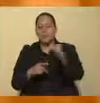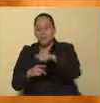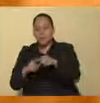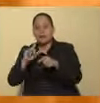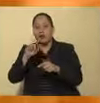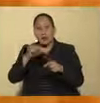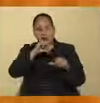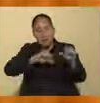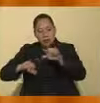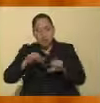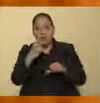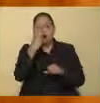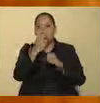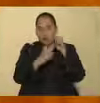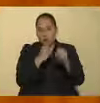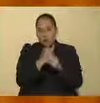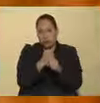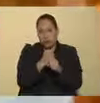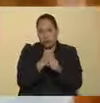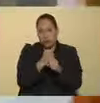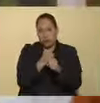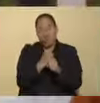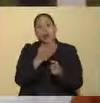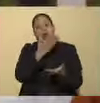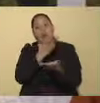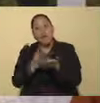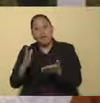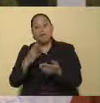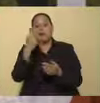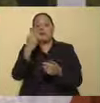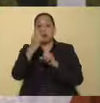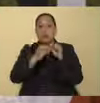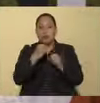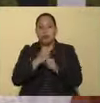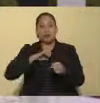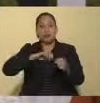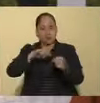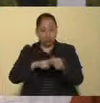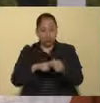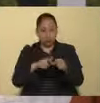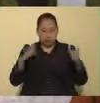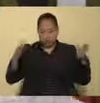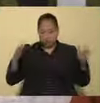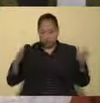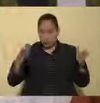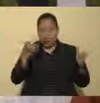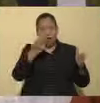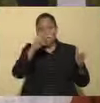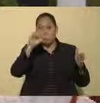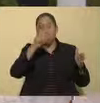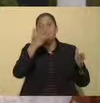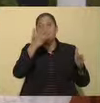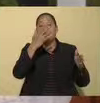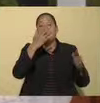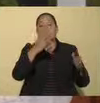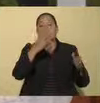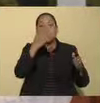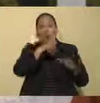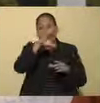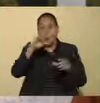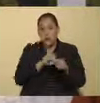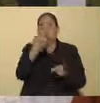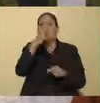parcial, 2 años mínimo. Más y la después, especialidad. Y después 4 años de cirugía plástica. Esto no se puede lograr. 10 años. Exacto.